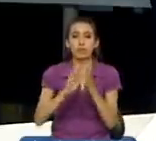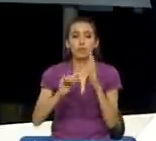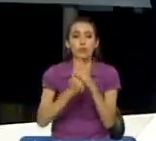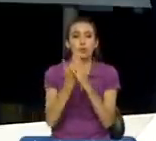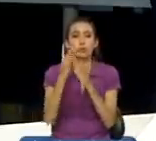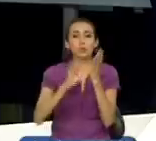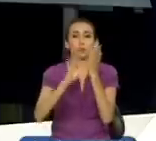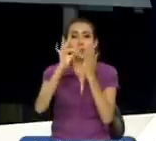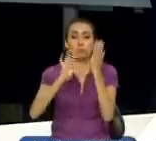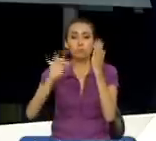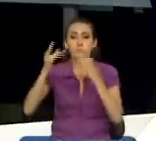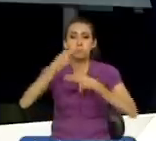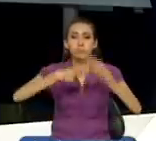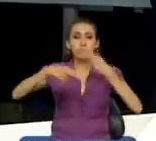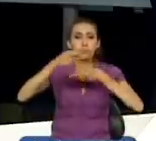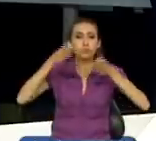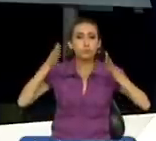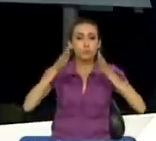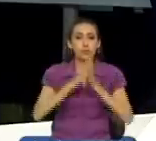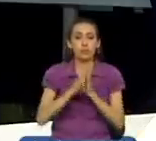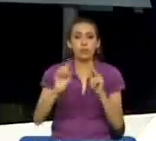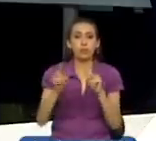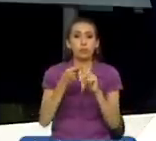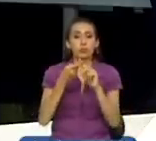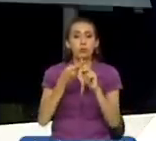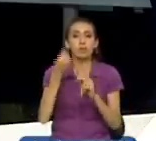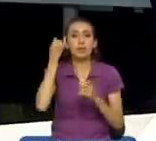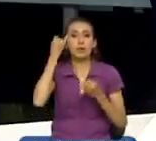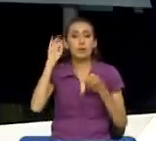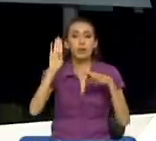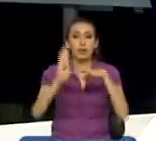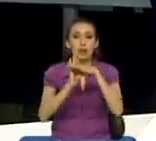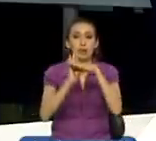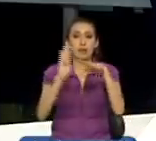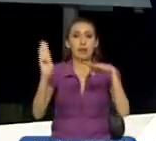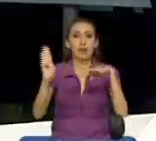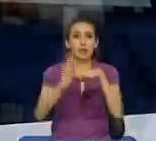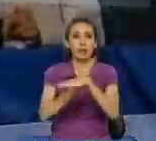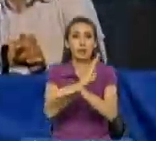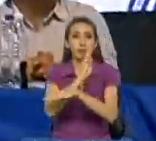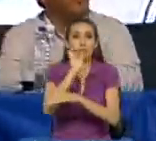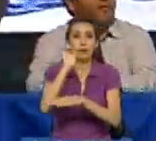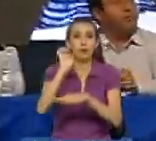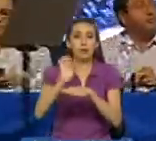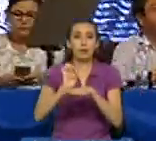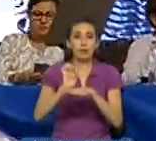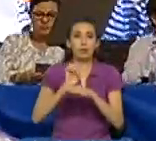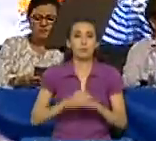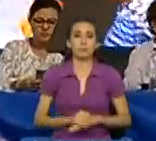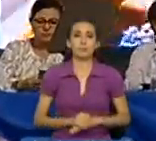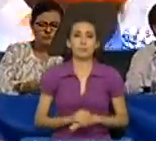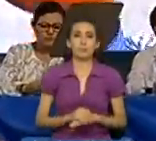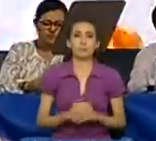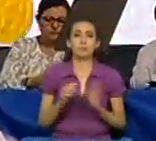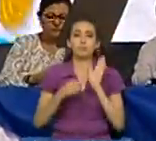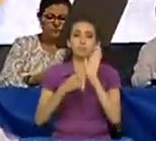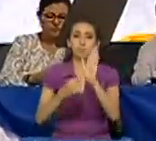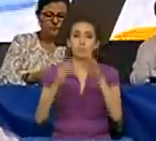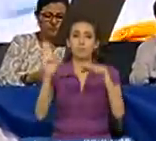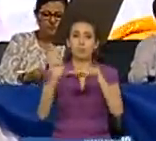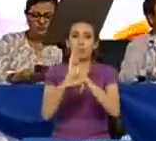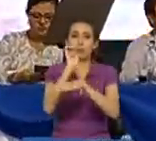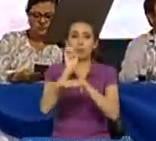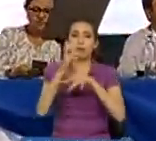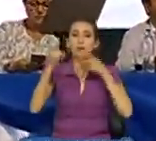financiero para microempresarios una de las iniciativas es el banco del pueblo en el lanzamiento del banco del